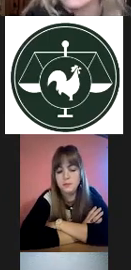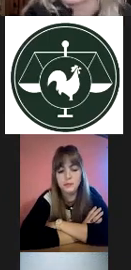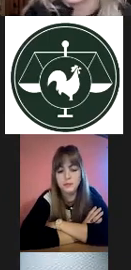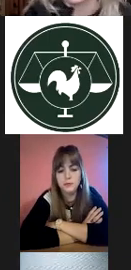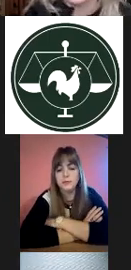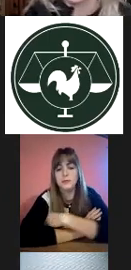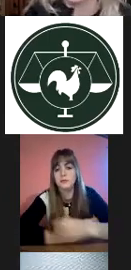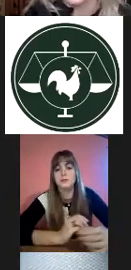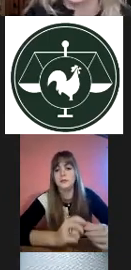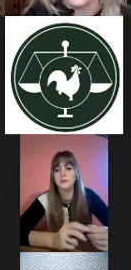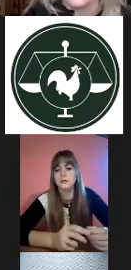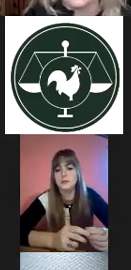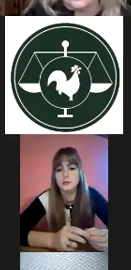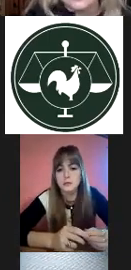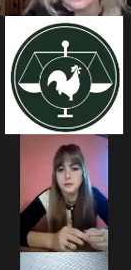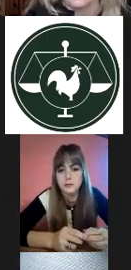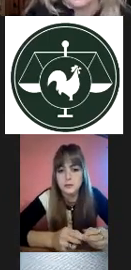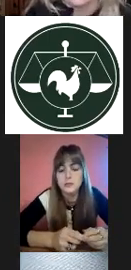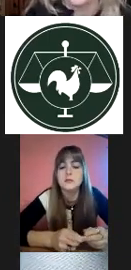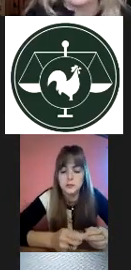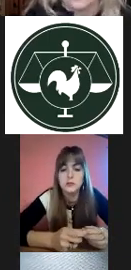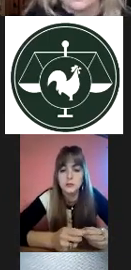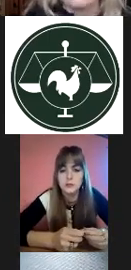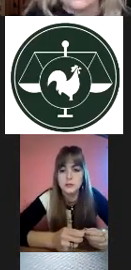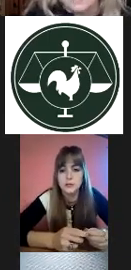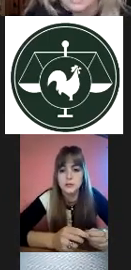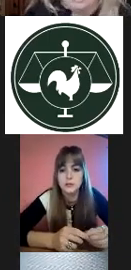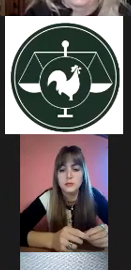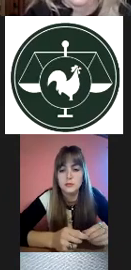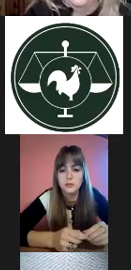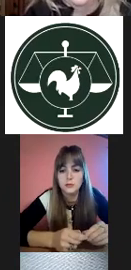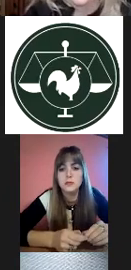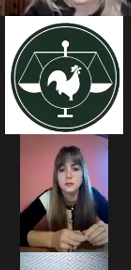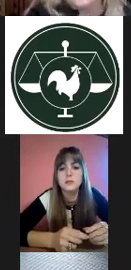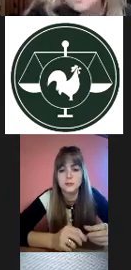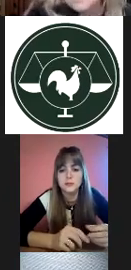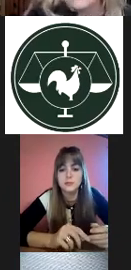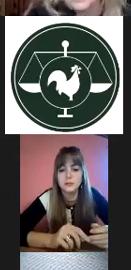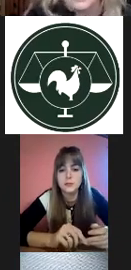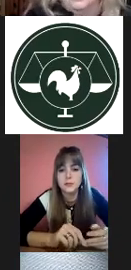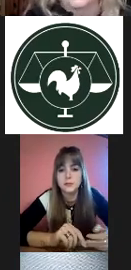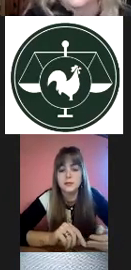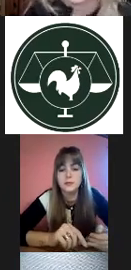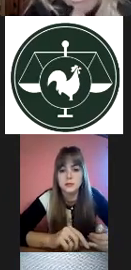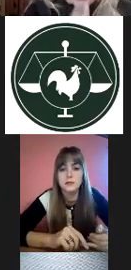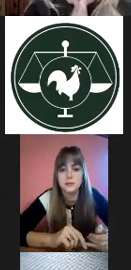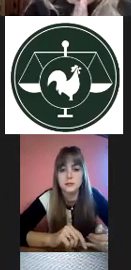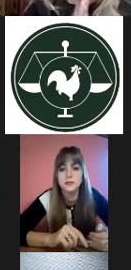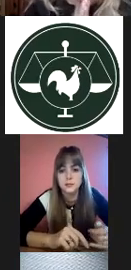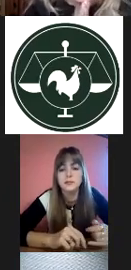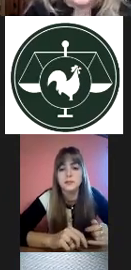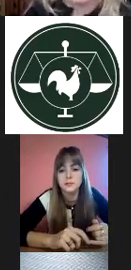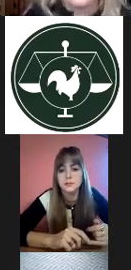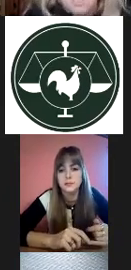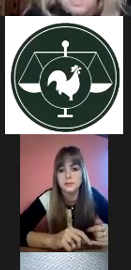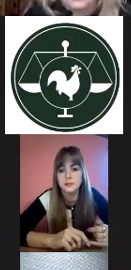atrás murió una mujer policía de 33 años en Coronel Suárez por rabia. La mordió un gato feral. La verdad que